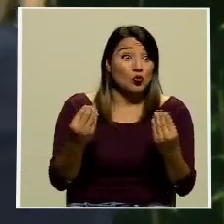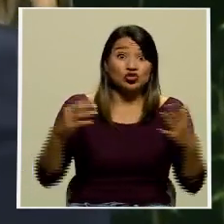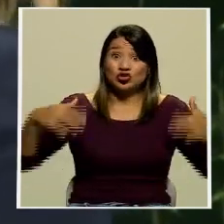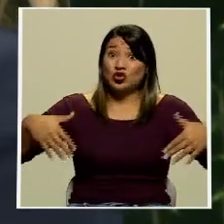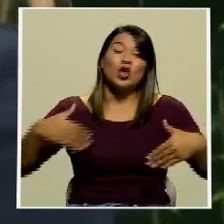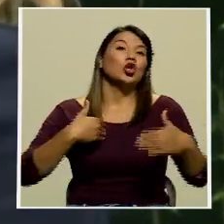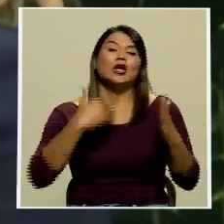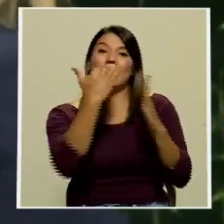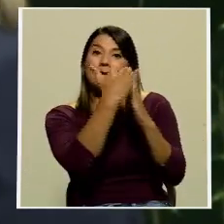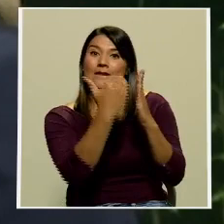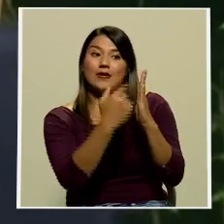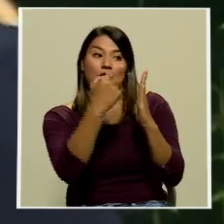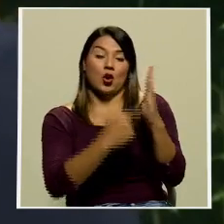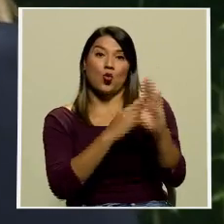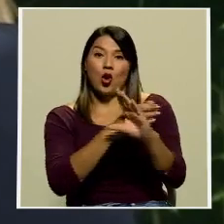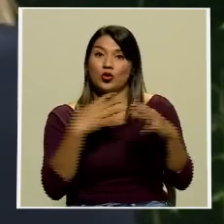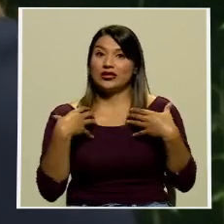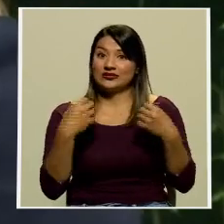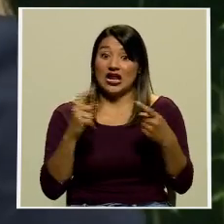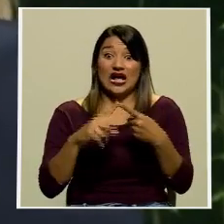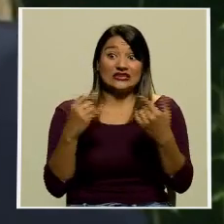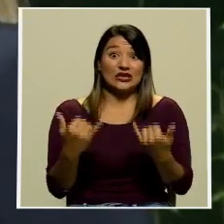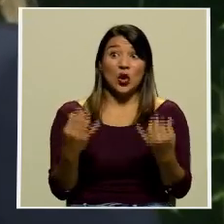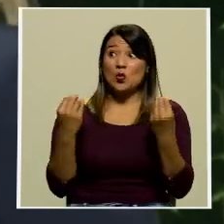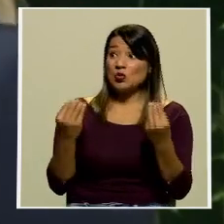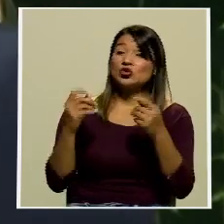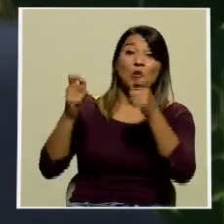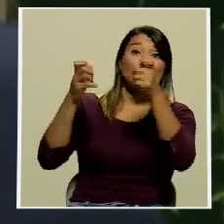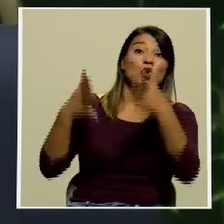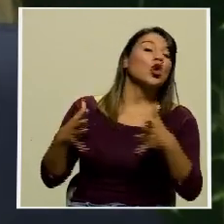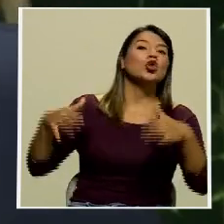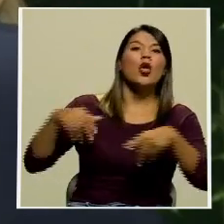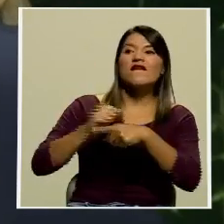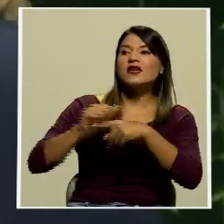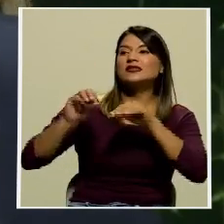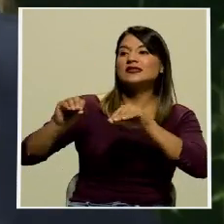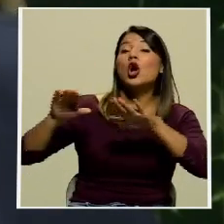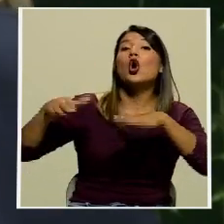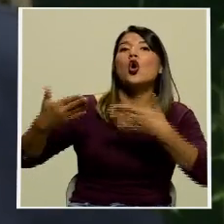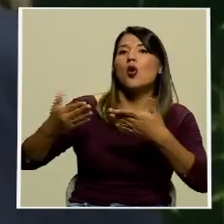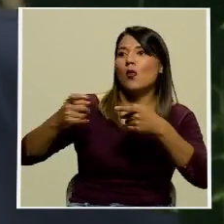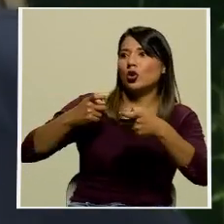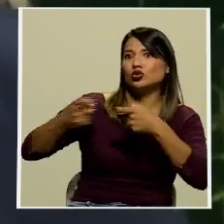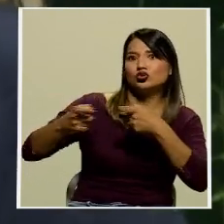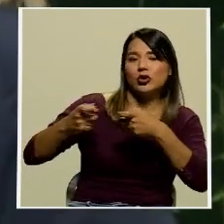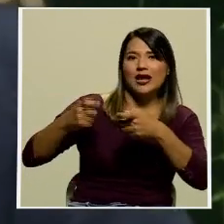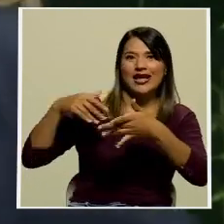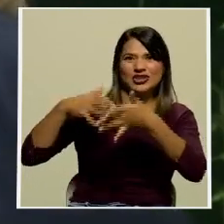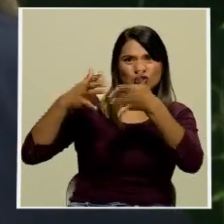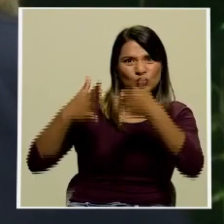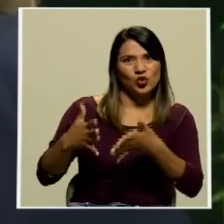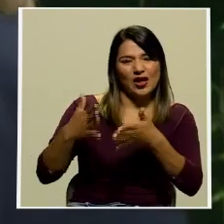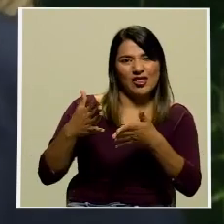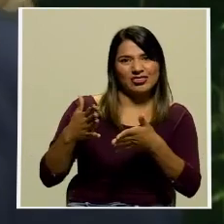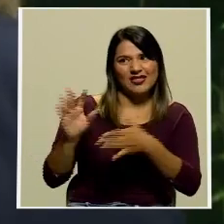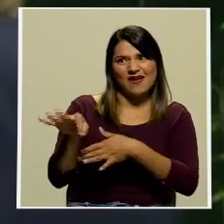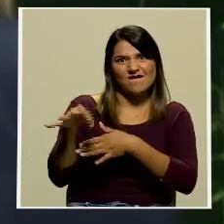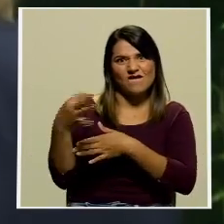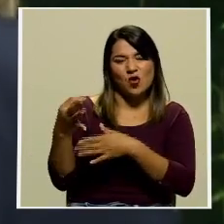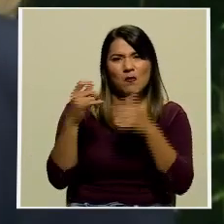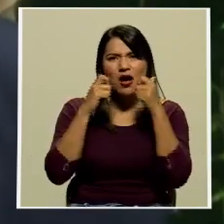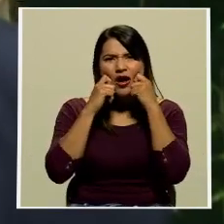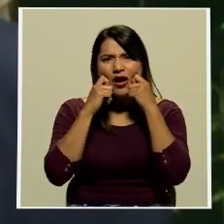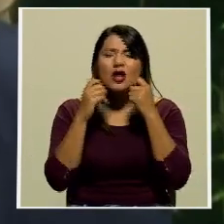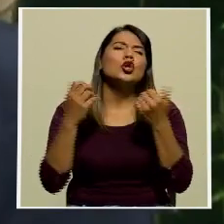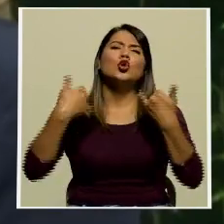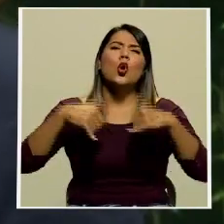manos, porque hasta la fecha ni siquiera muchos de ellos han recibido una capacitación del manejo de grupos de forma presencial, porque hasta la fecha hay muchísimas